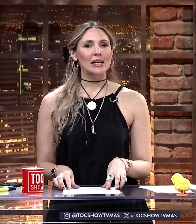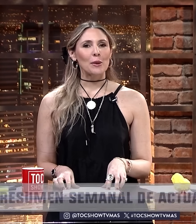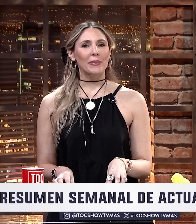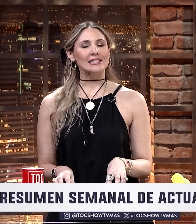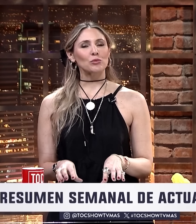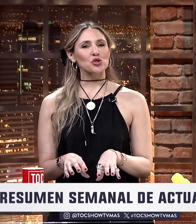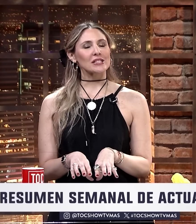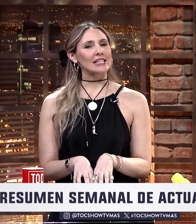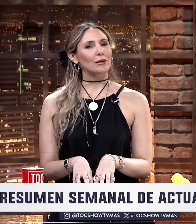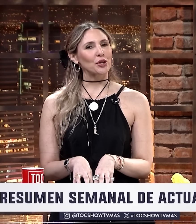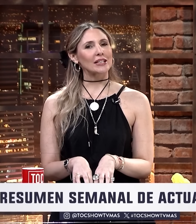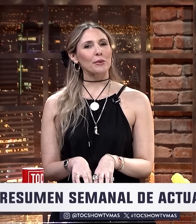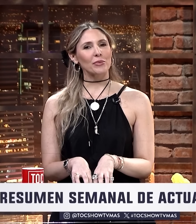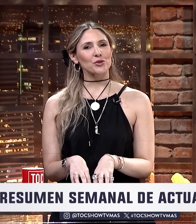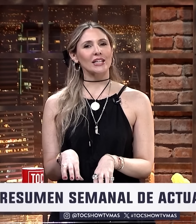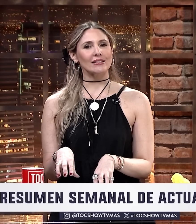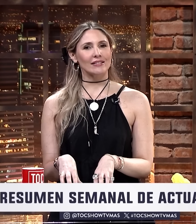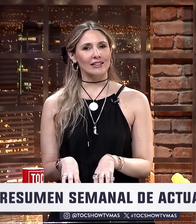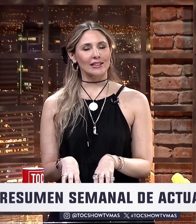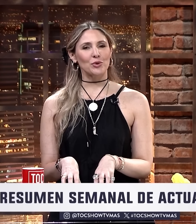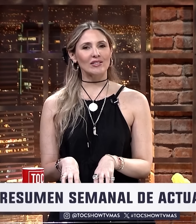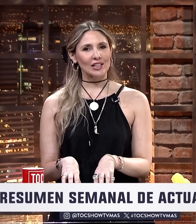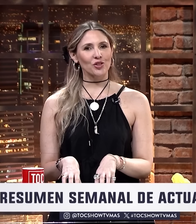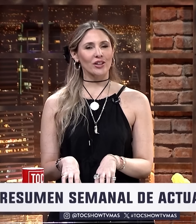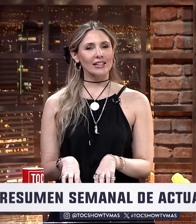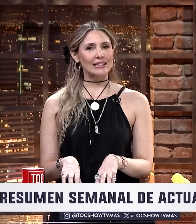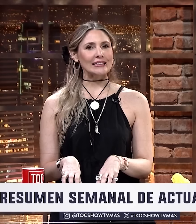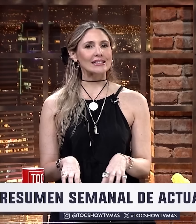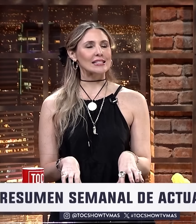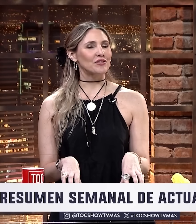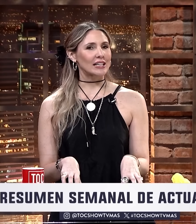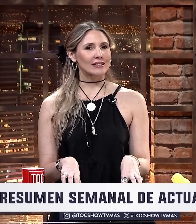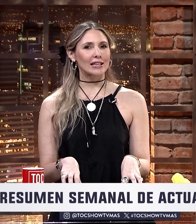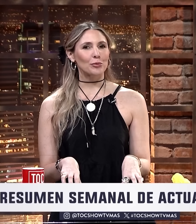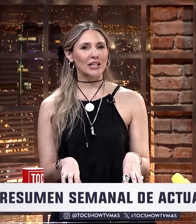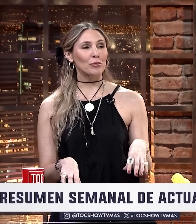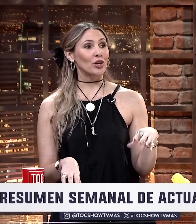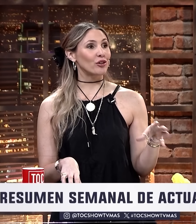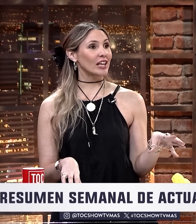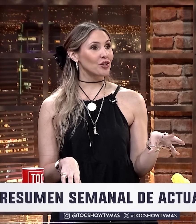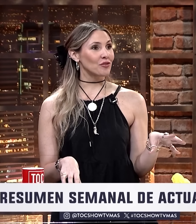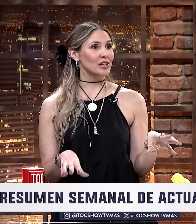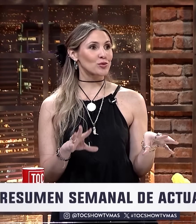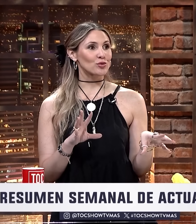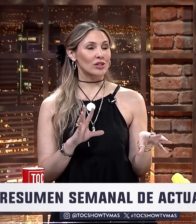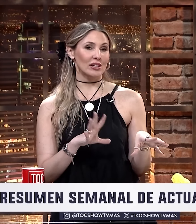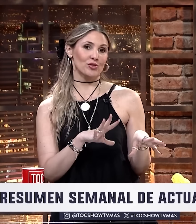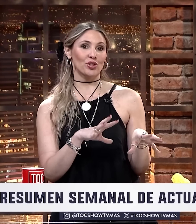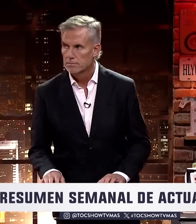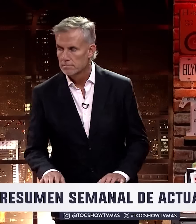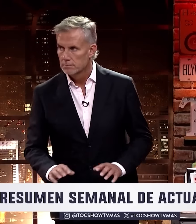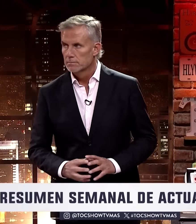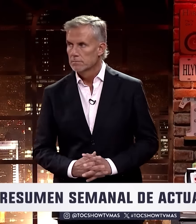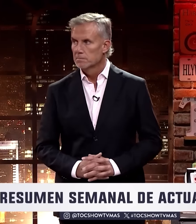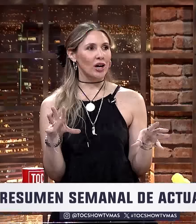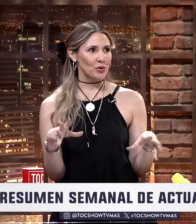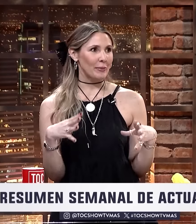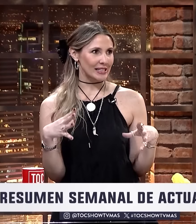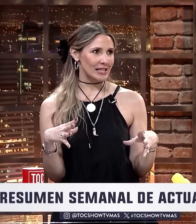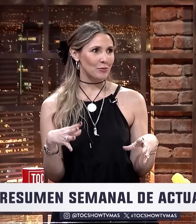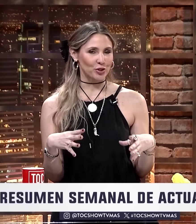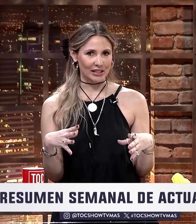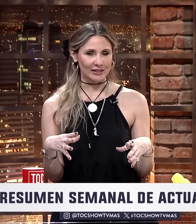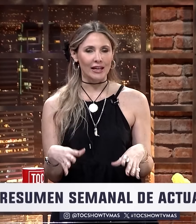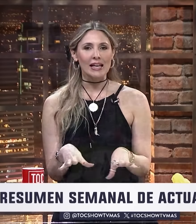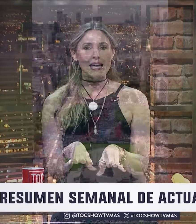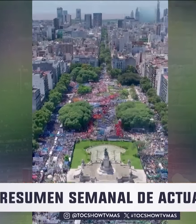internacional pasa mucho en Chile, pero ahora también pasó en Argentina. Estamos hablando de las distintas cifras que entrega, por ejemplo, el gobierno versus los organizadores cuando hay una